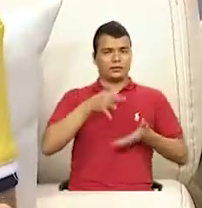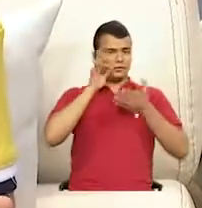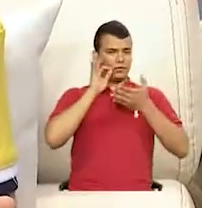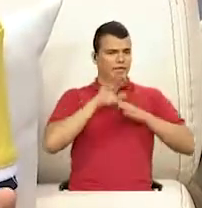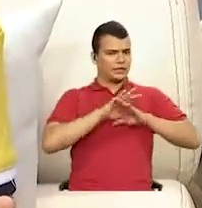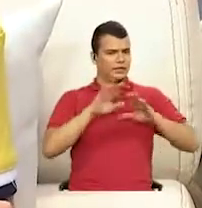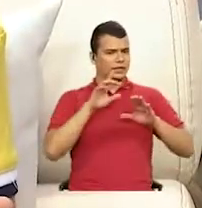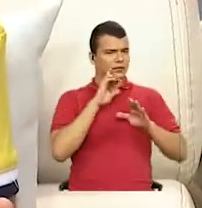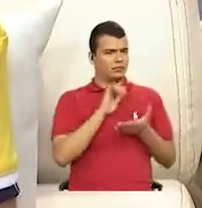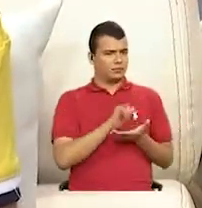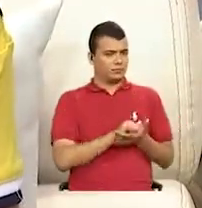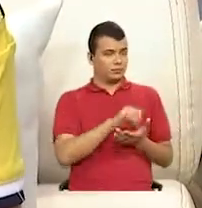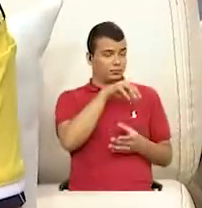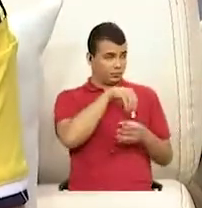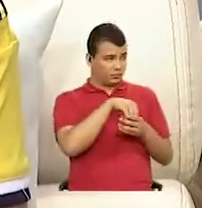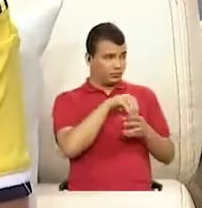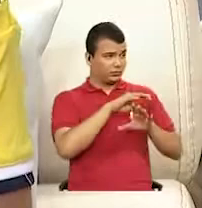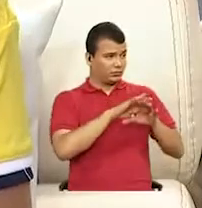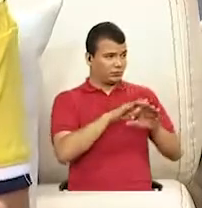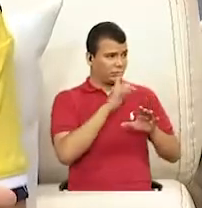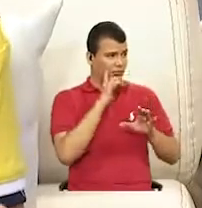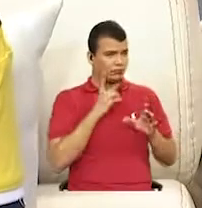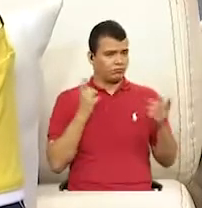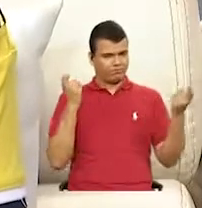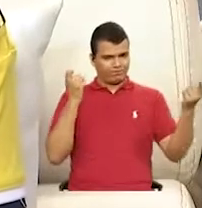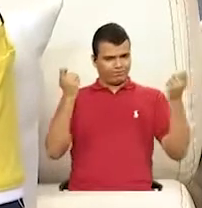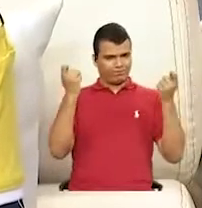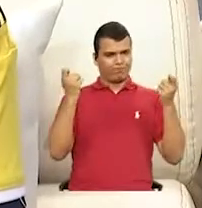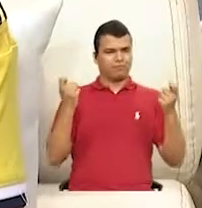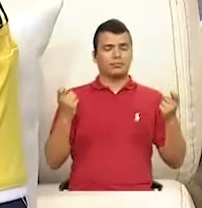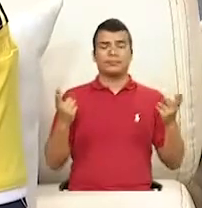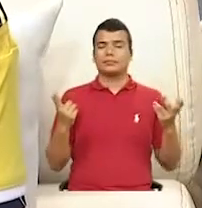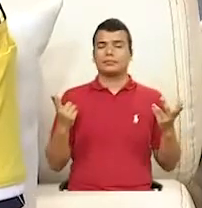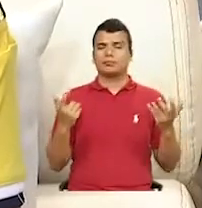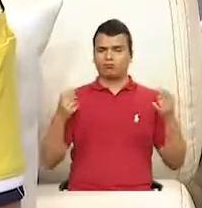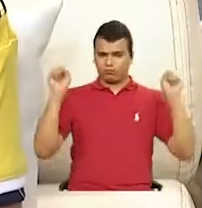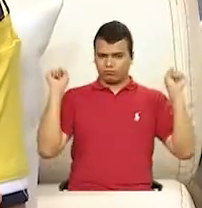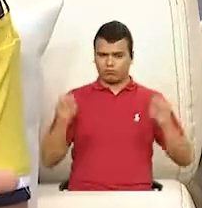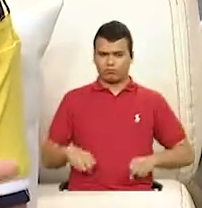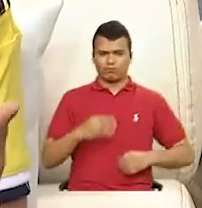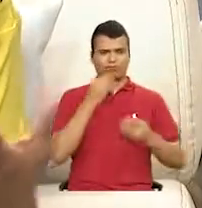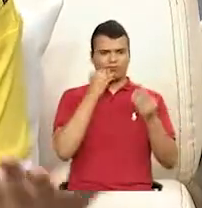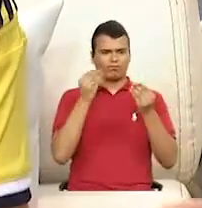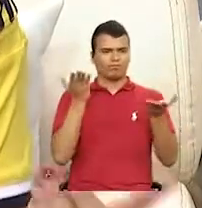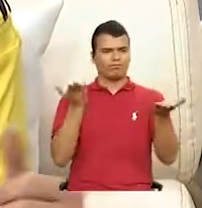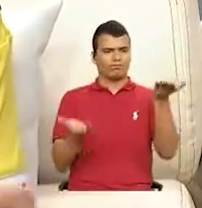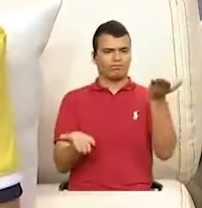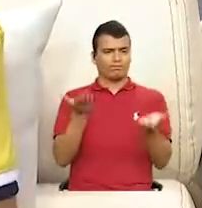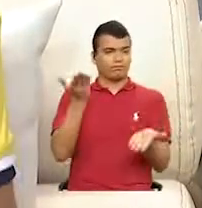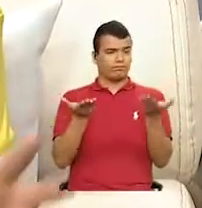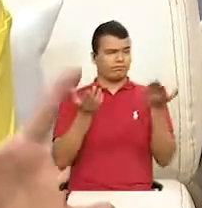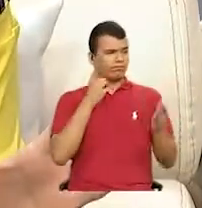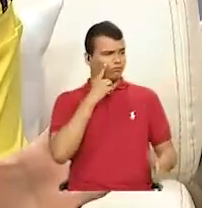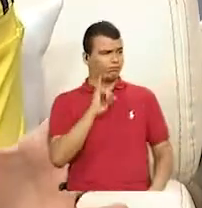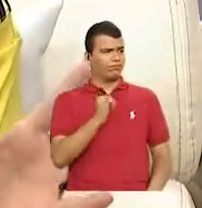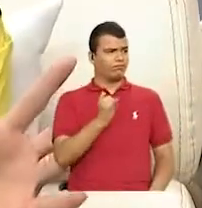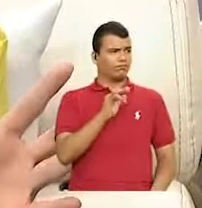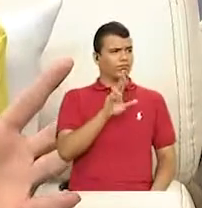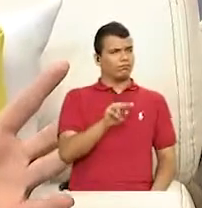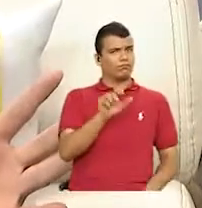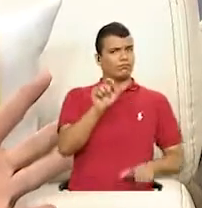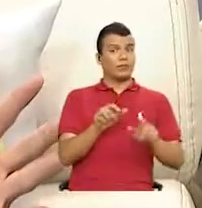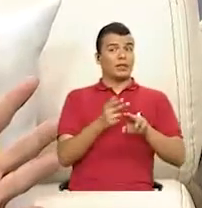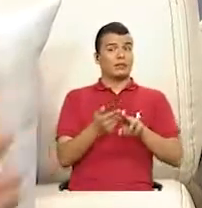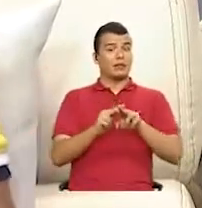ella hace referencia a eso, que simplemente es tener un control entonces para tener una dieta equilibrada. ¿Qué tan cierto es eso? Las personas que se